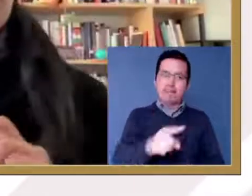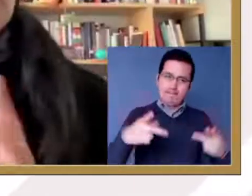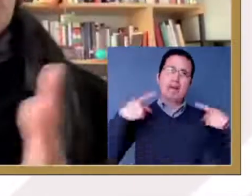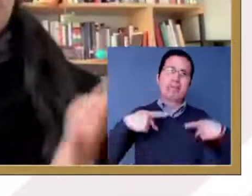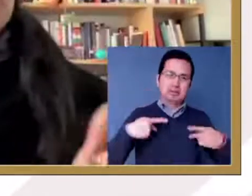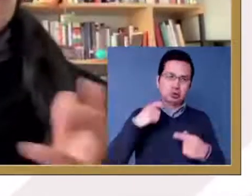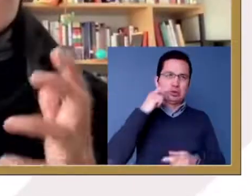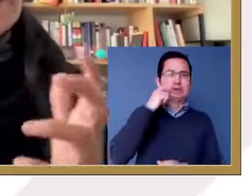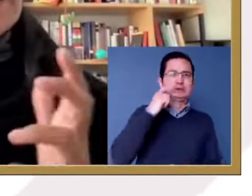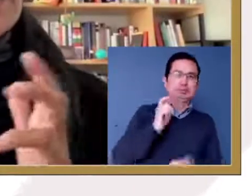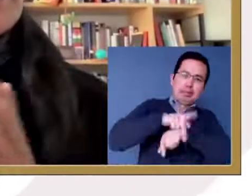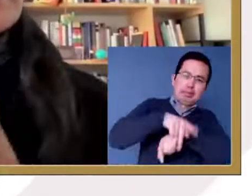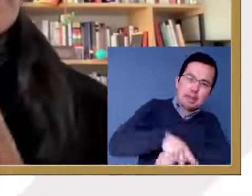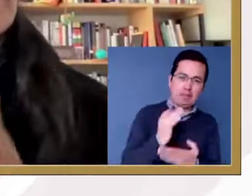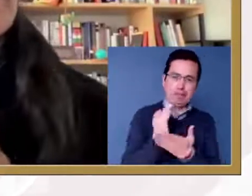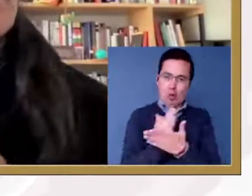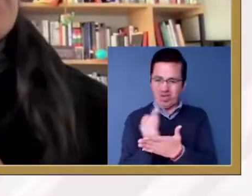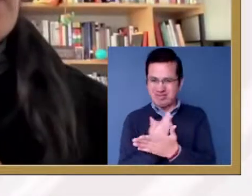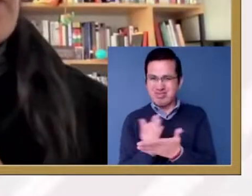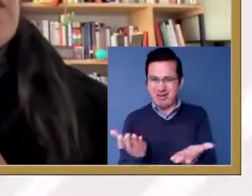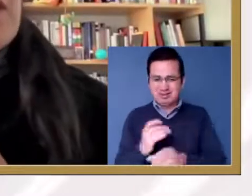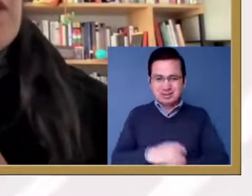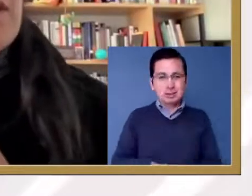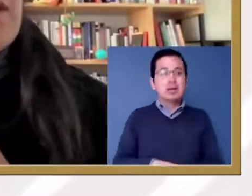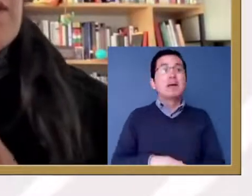datos, si efectivamente es